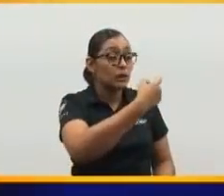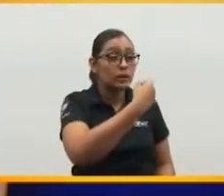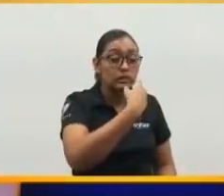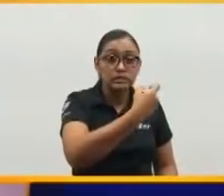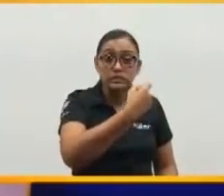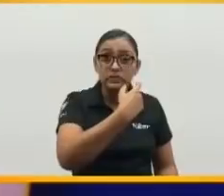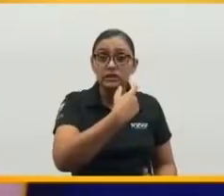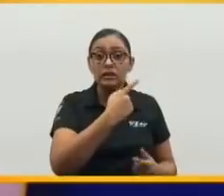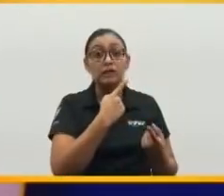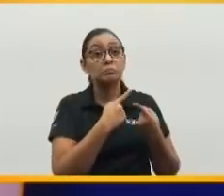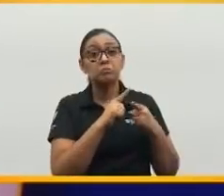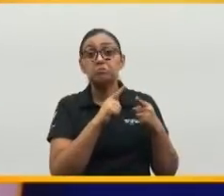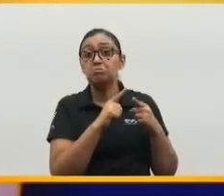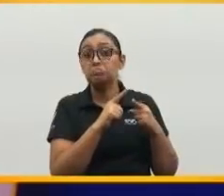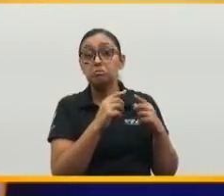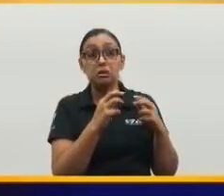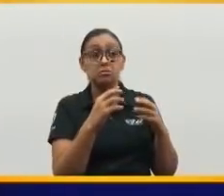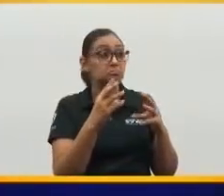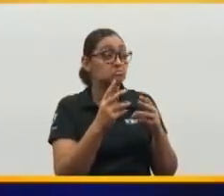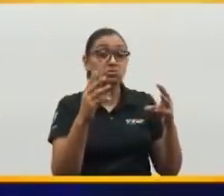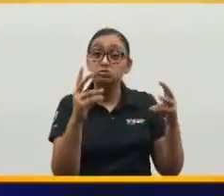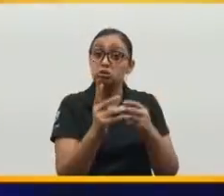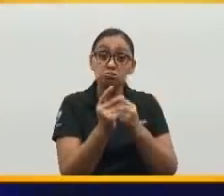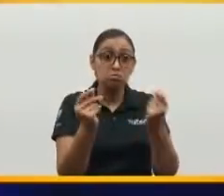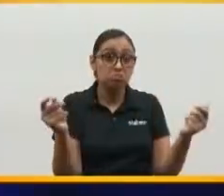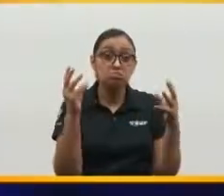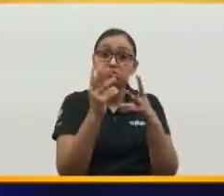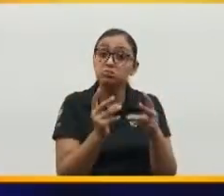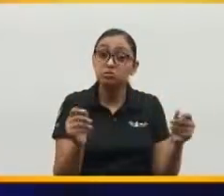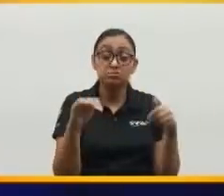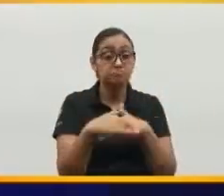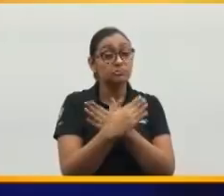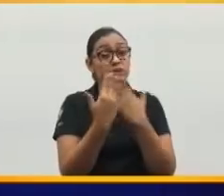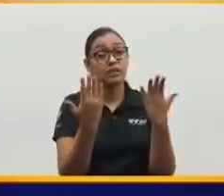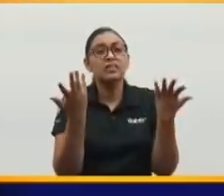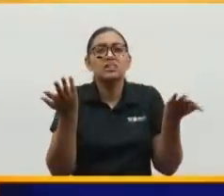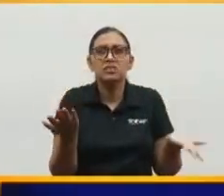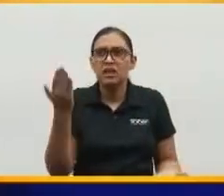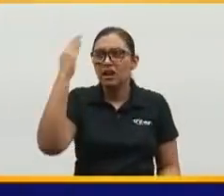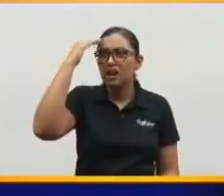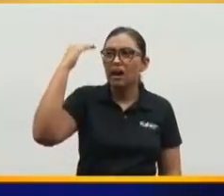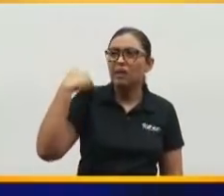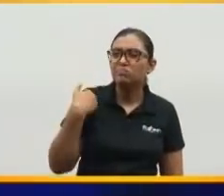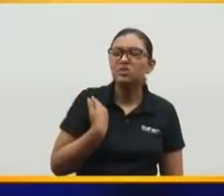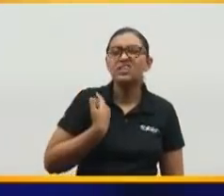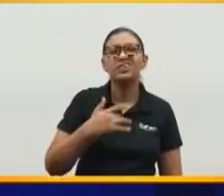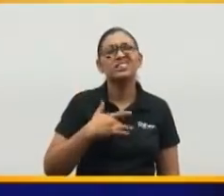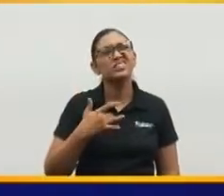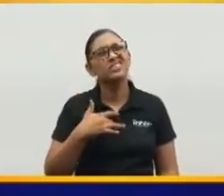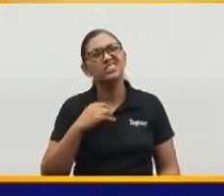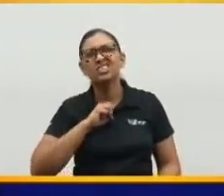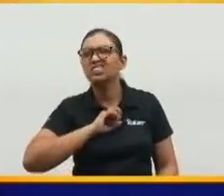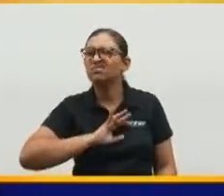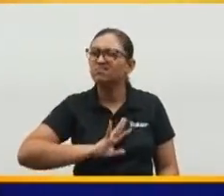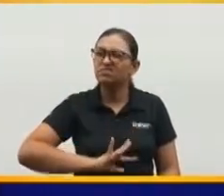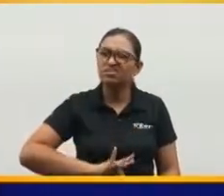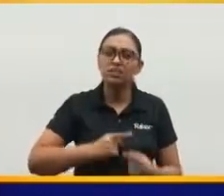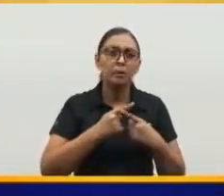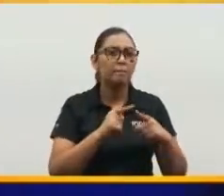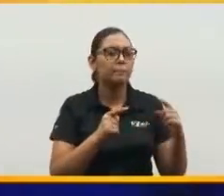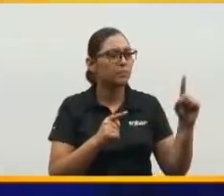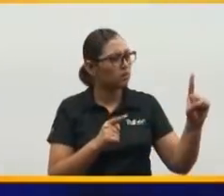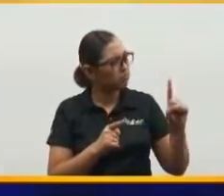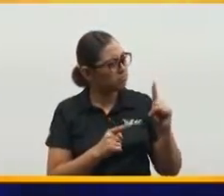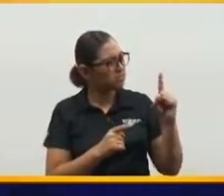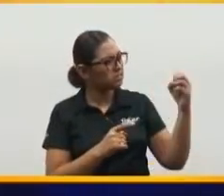la falta de resultados. La falta de resultados. La mujer había caído en un estado de frustración, pero alguien le dijo: